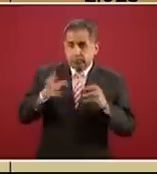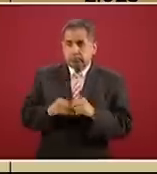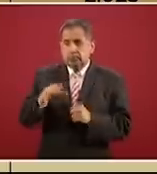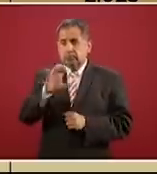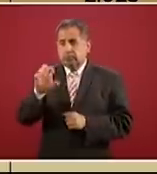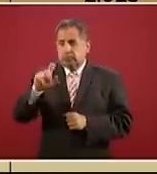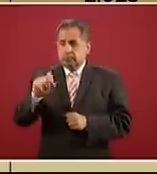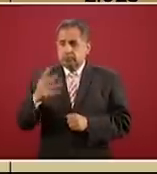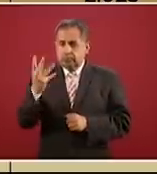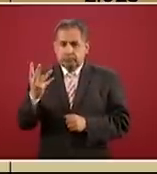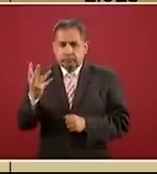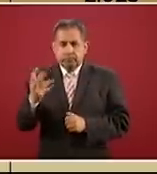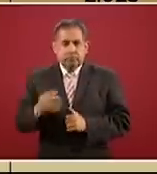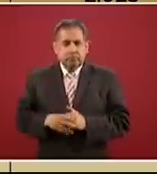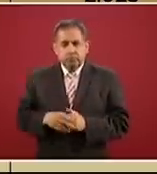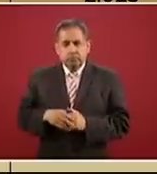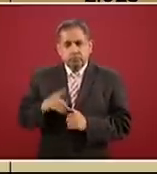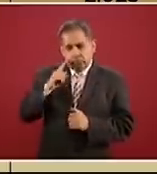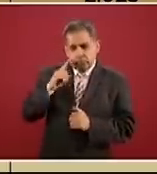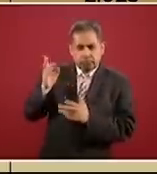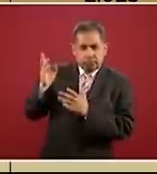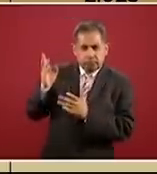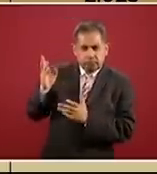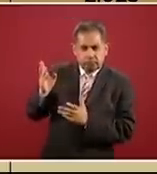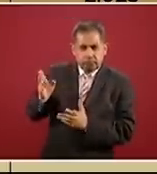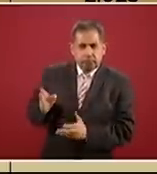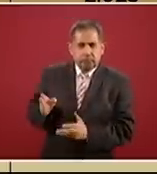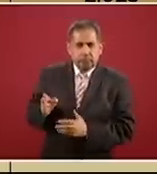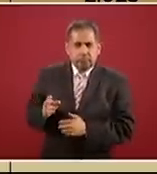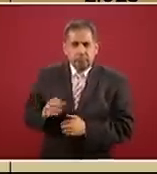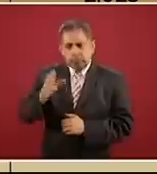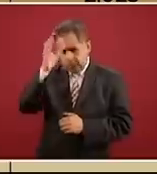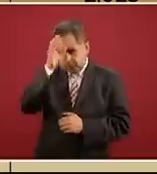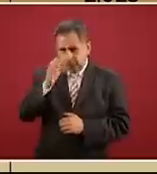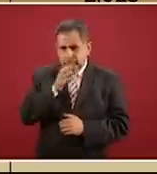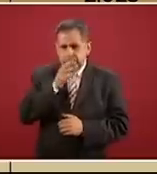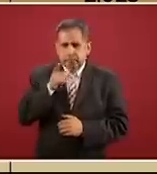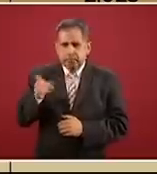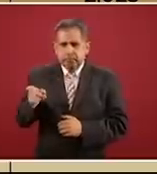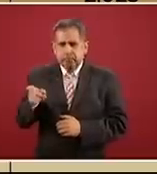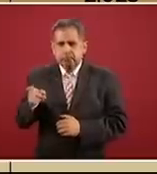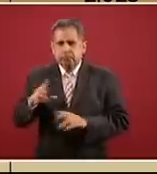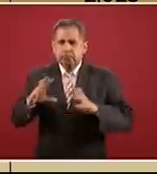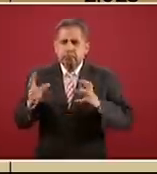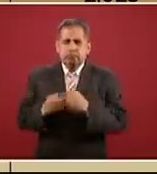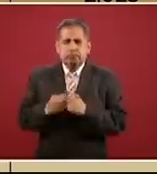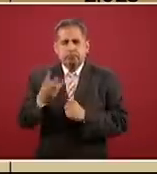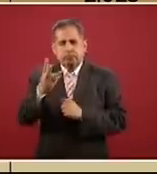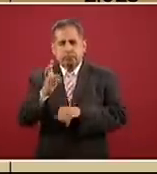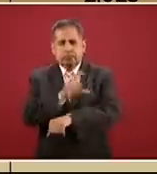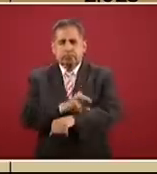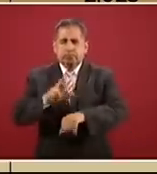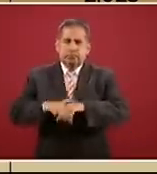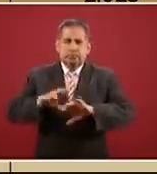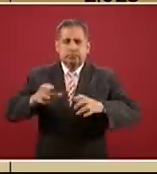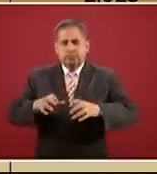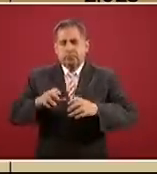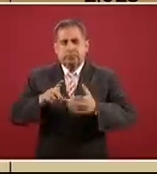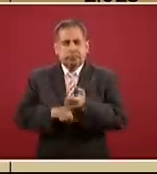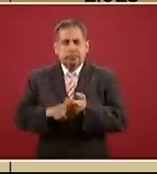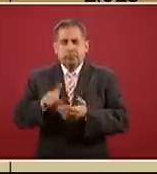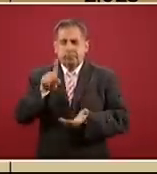524. Si vemos, por ejemplo, Coahuila, tiene tres coordinaciones, en ellas